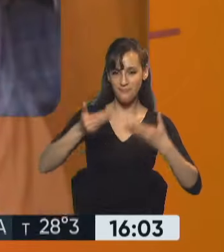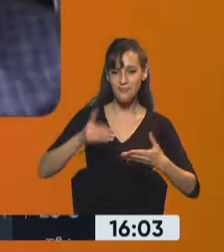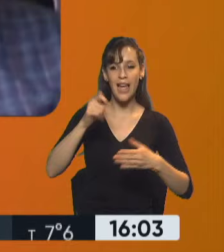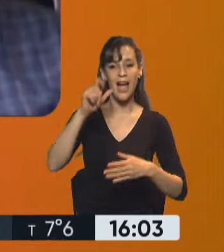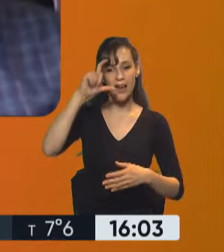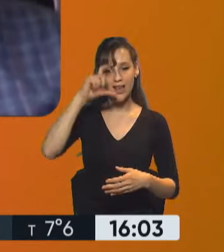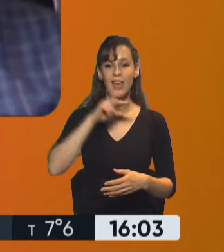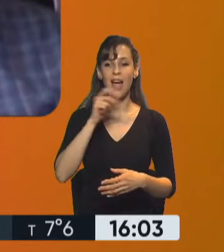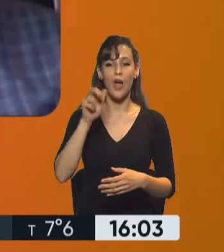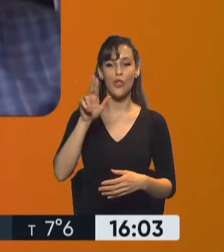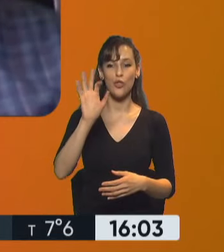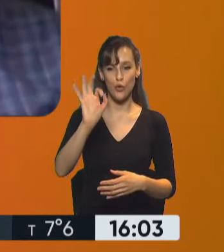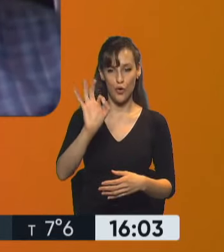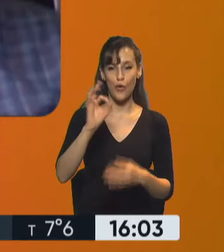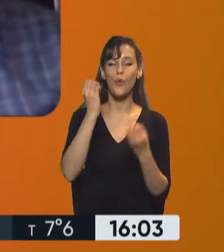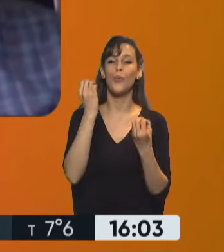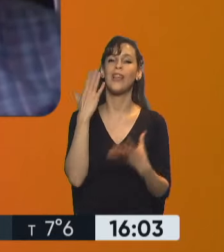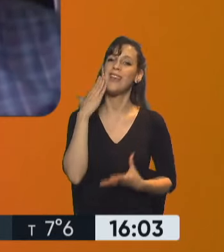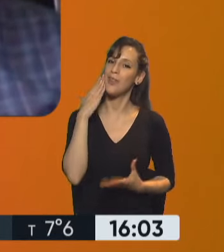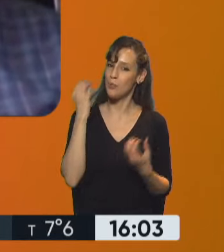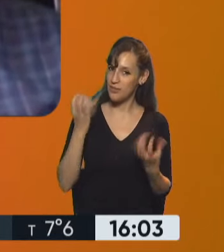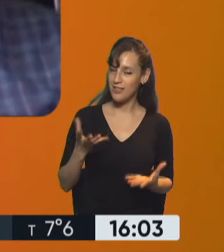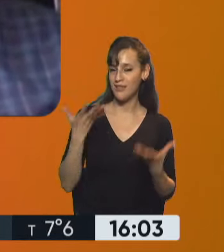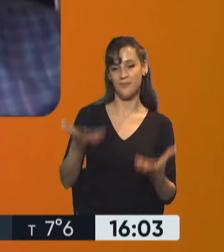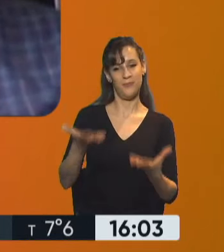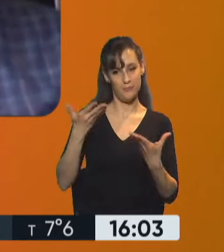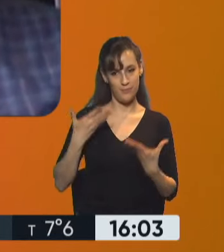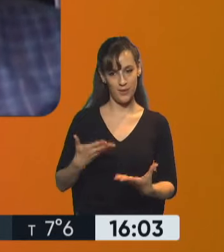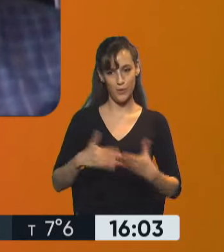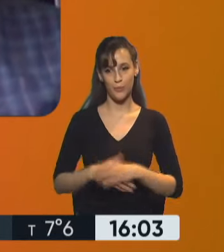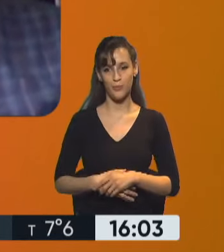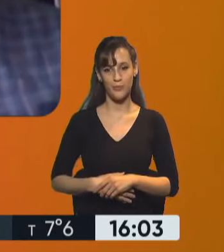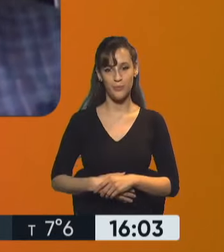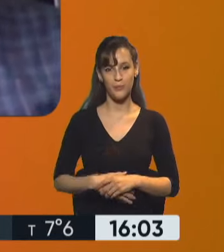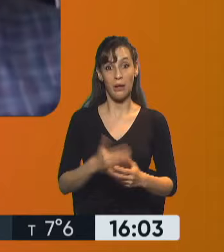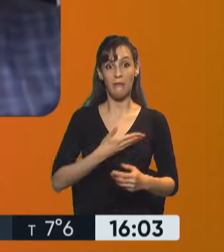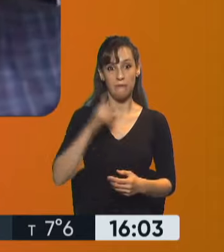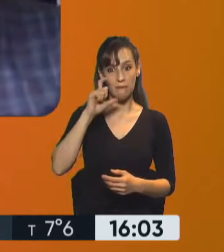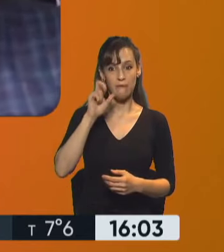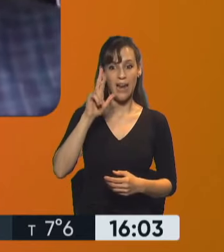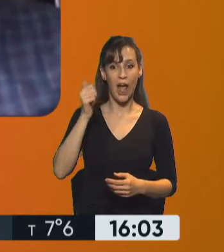en Tornquist. ¿Cómo estás, Alejandro? Buenas tardes, bienvenido. Fernando, ¿qué tal?